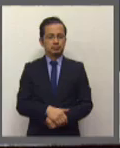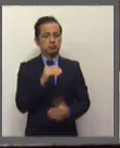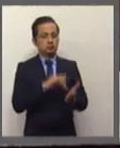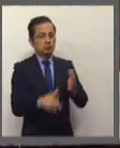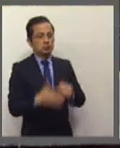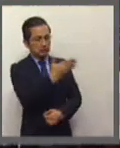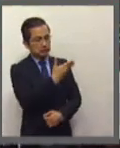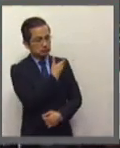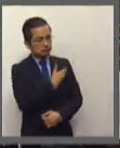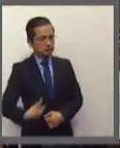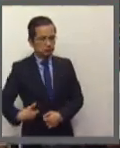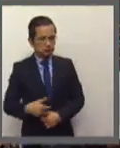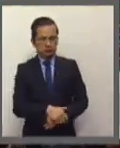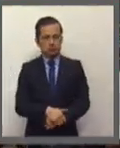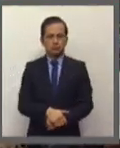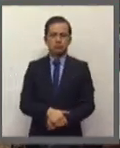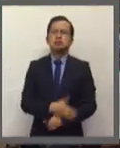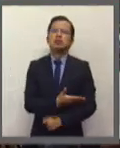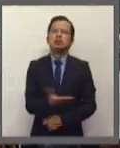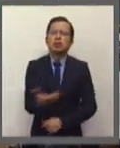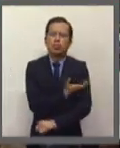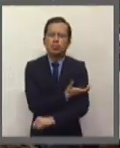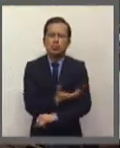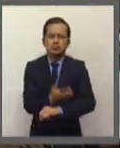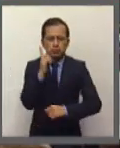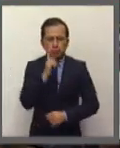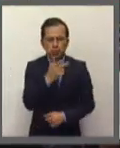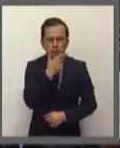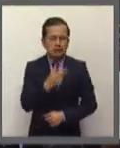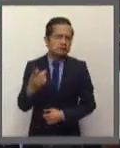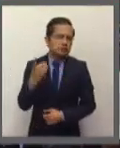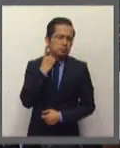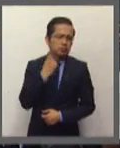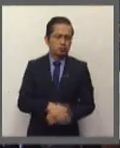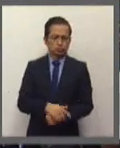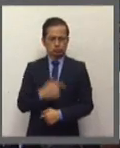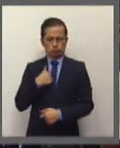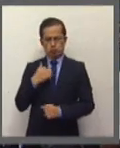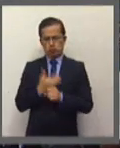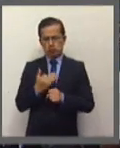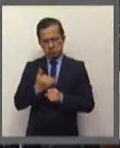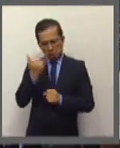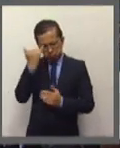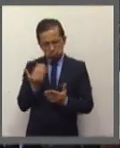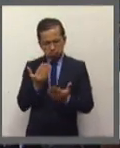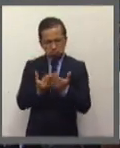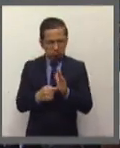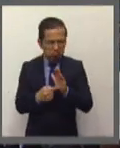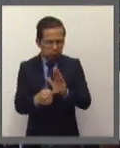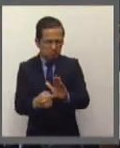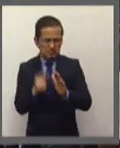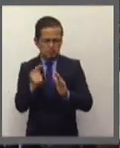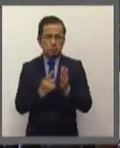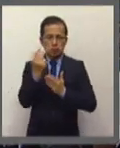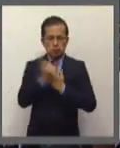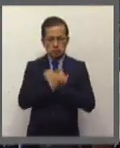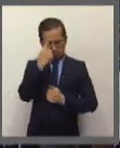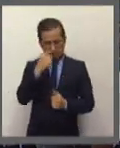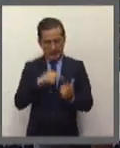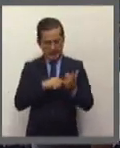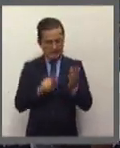y compañeros diputados, presento ante ustedes la siguiente iniciativa con proyecto de decreto por el que se reforman diversos artículos